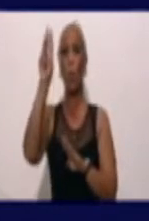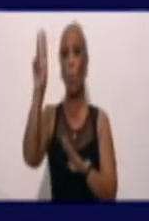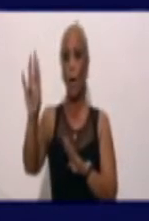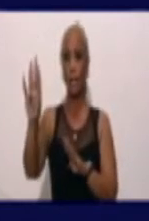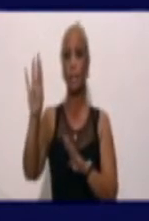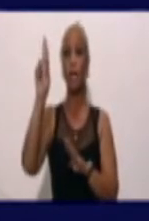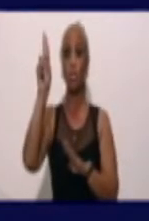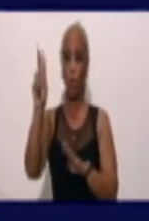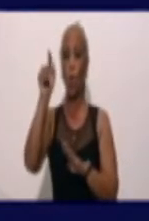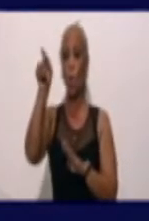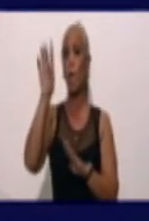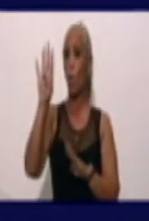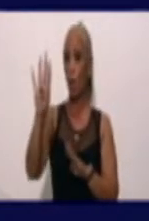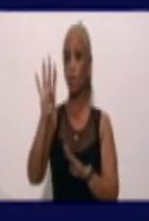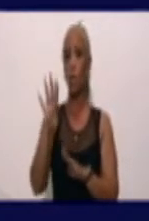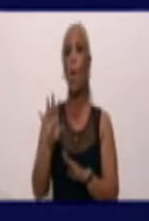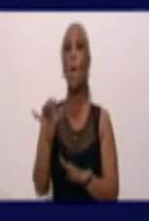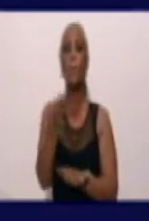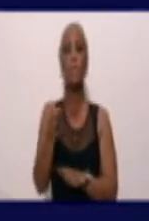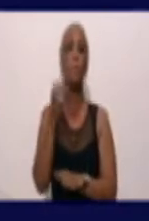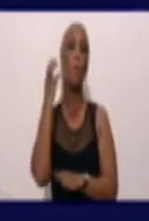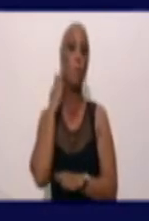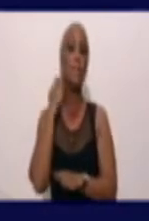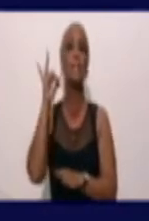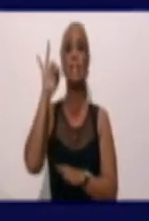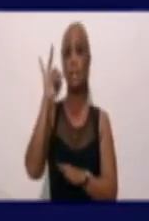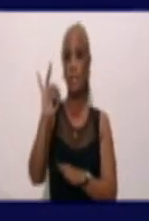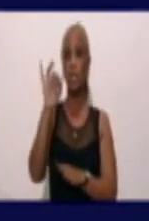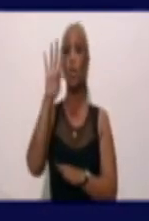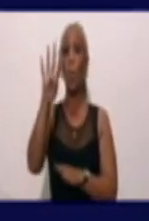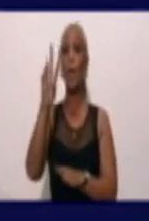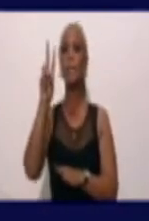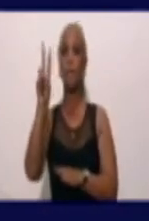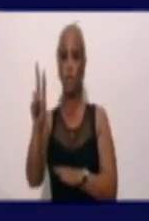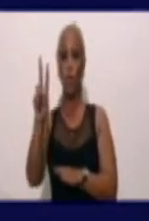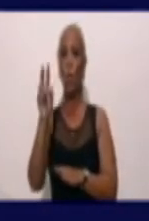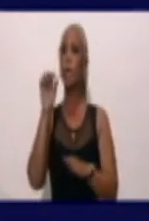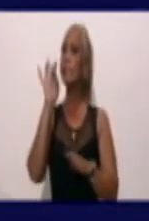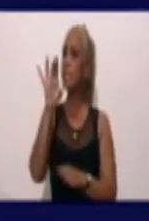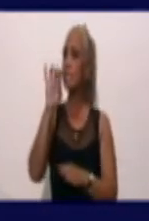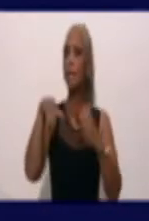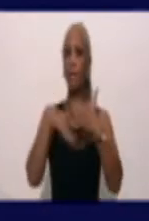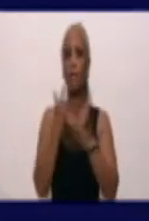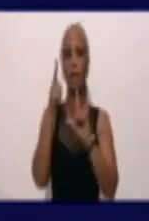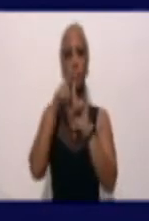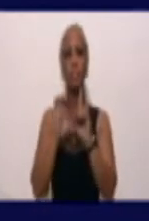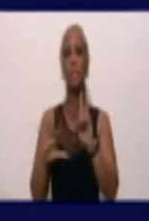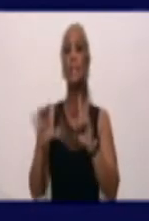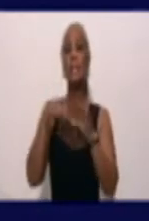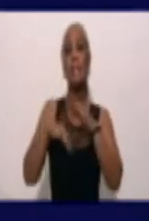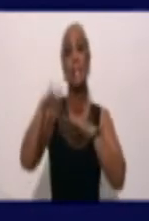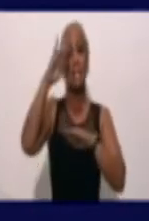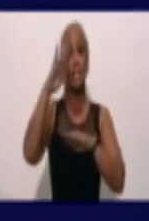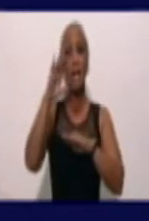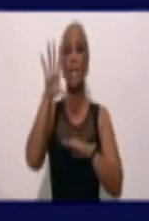742,4, Manzanillo con 748 casos en 15 días y tasa de